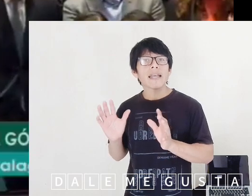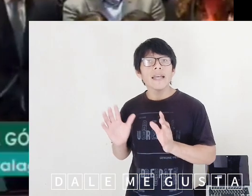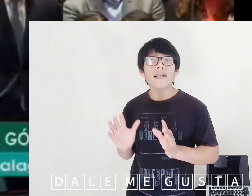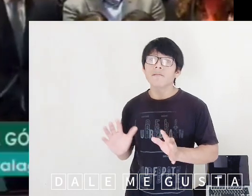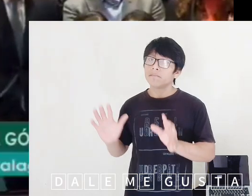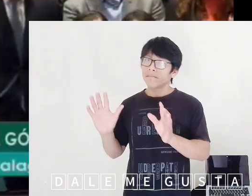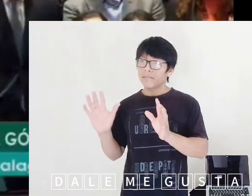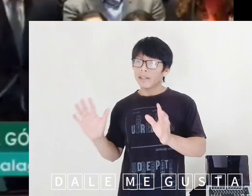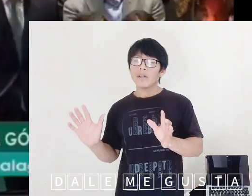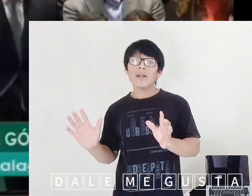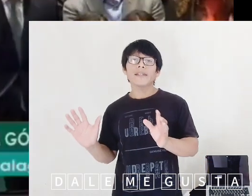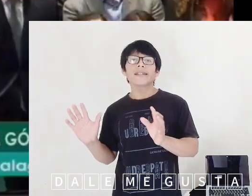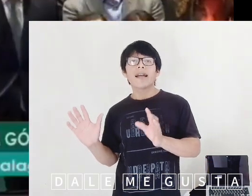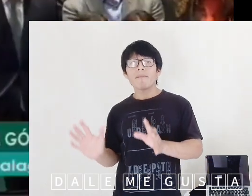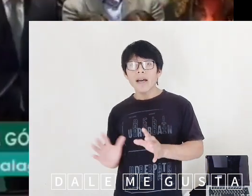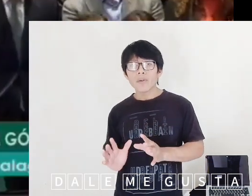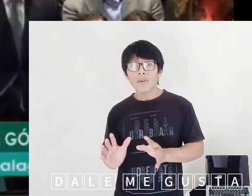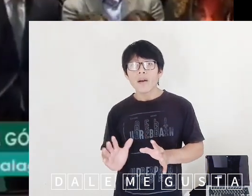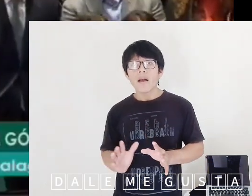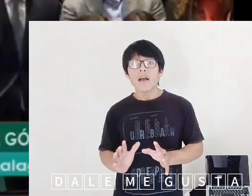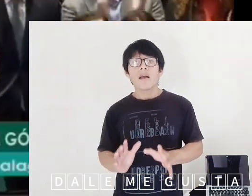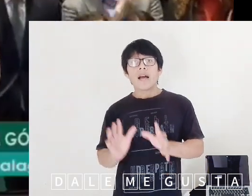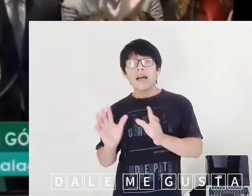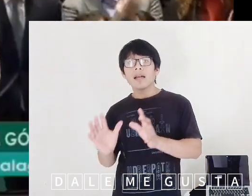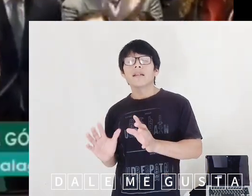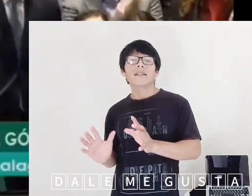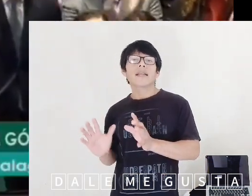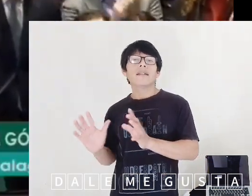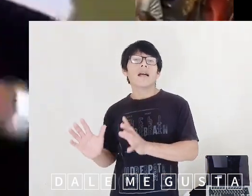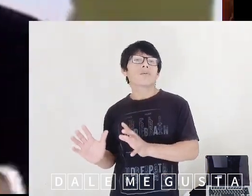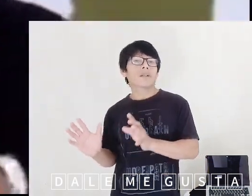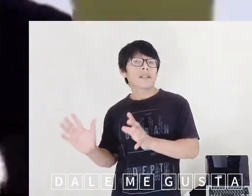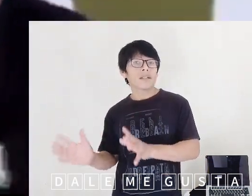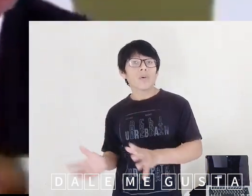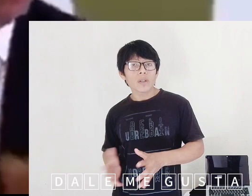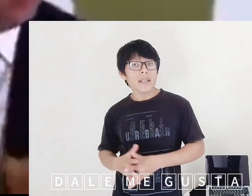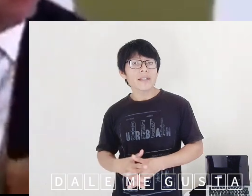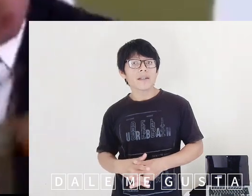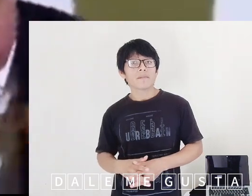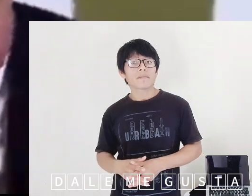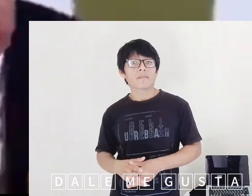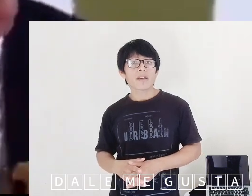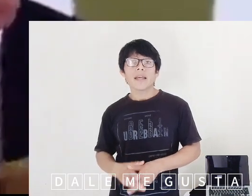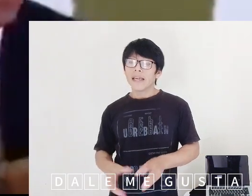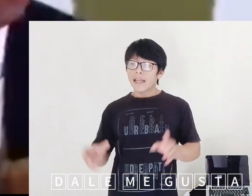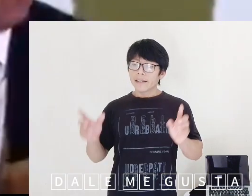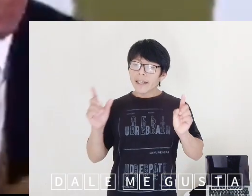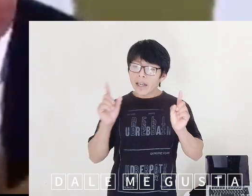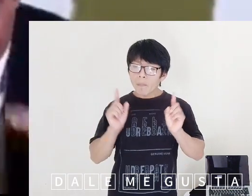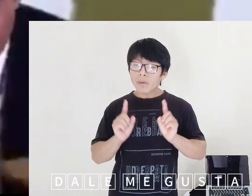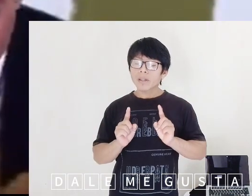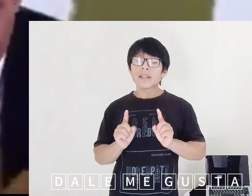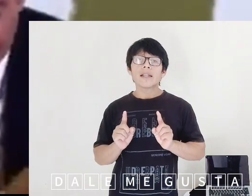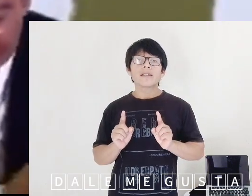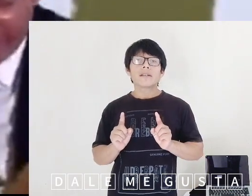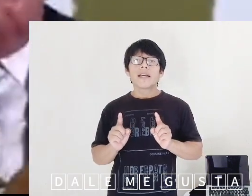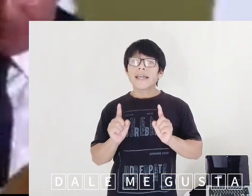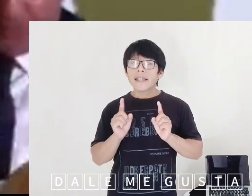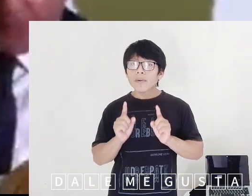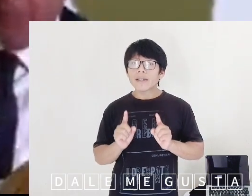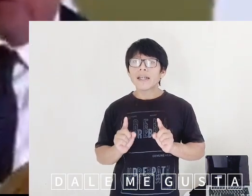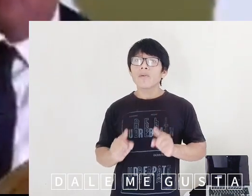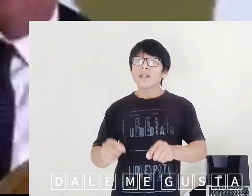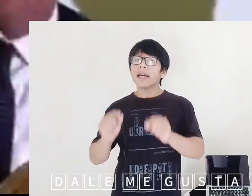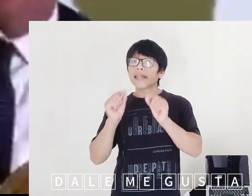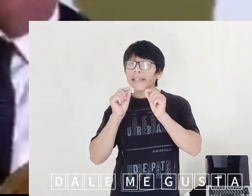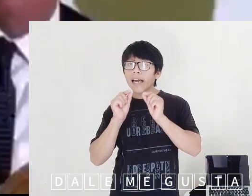de ser, señores, llamado ante la justicia estadounidense. Tiene la oportunidad